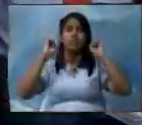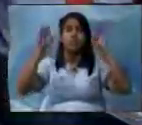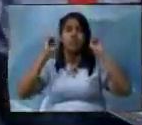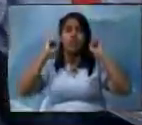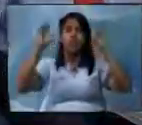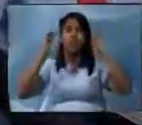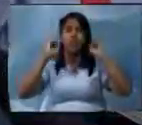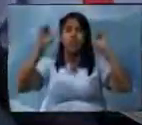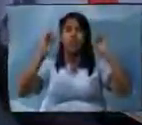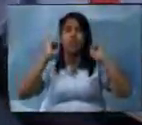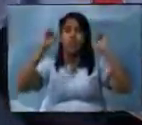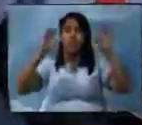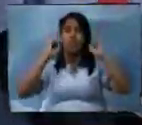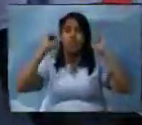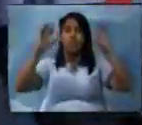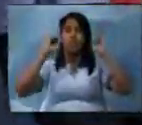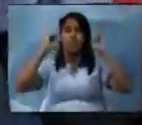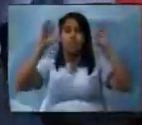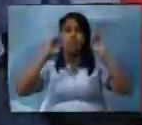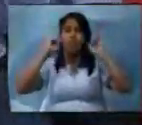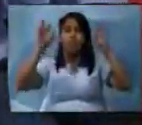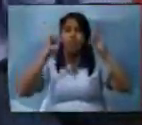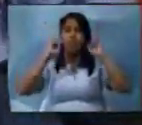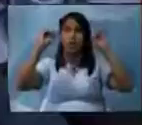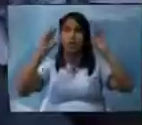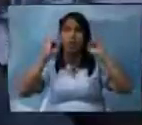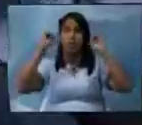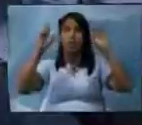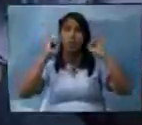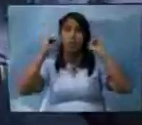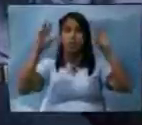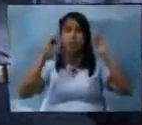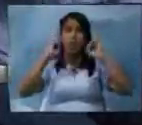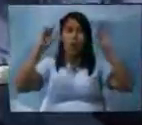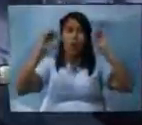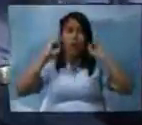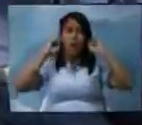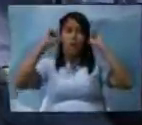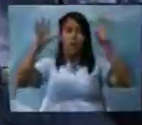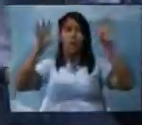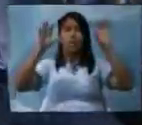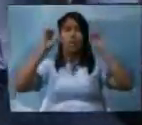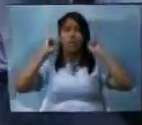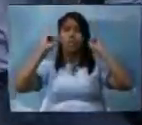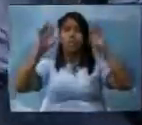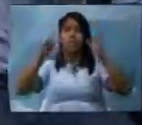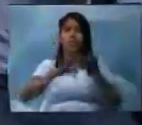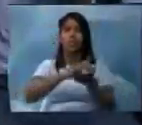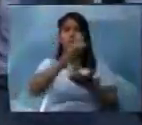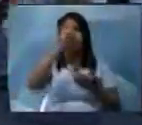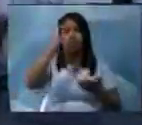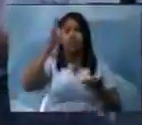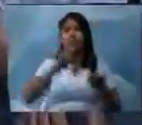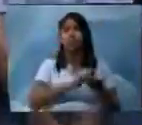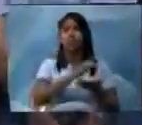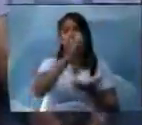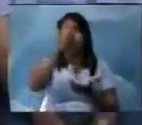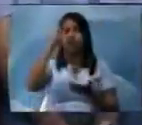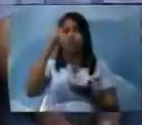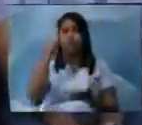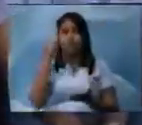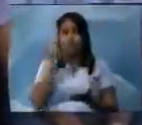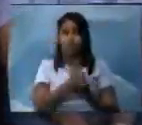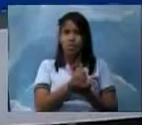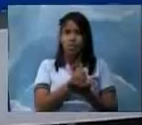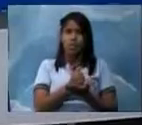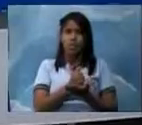cielito Gloria a Dios Gloria a Dios Gloria a Dios Gloria a Dios gloria gloria